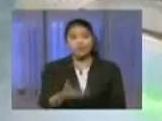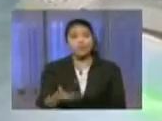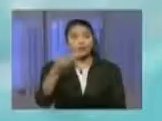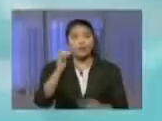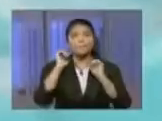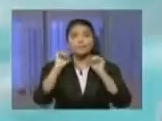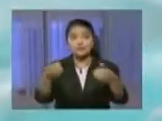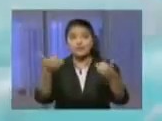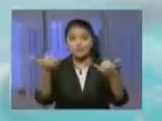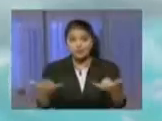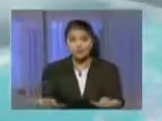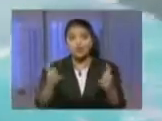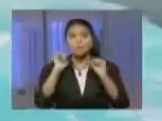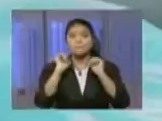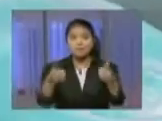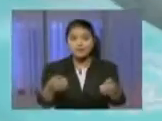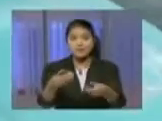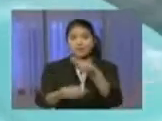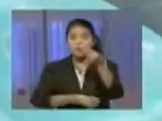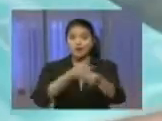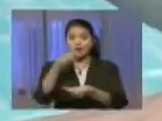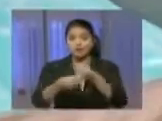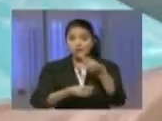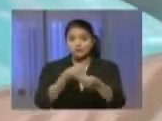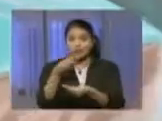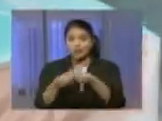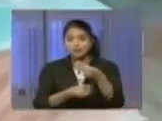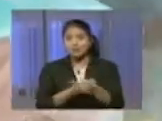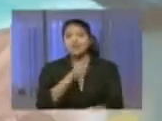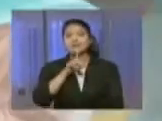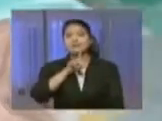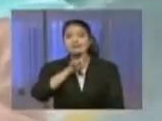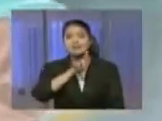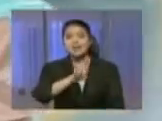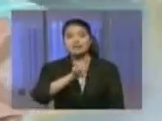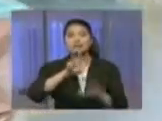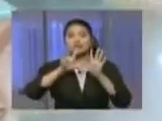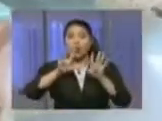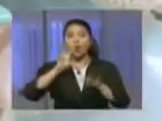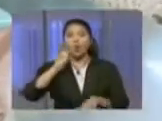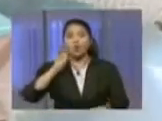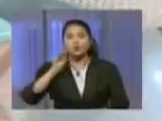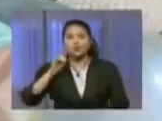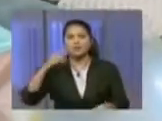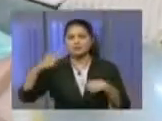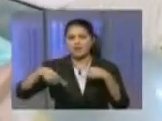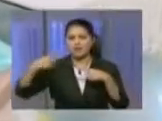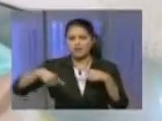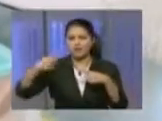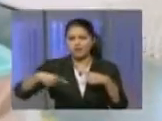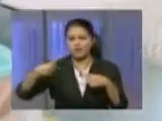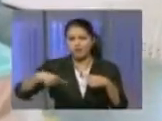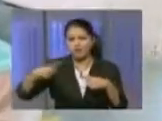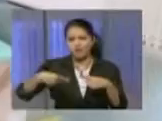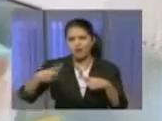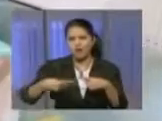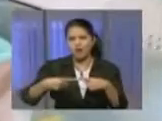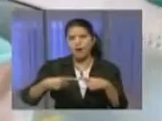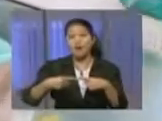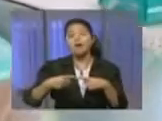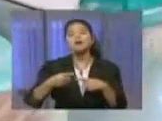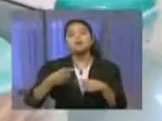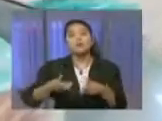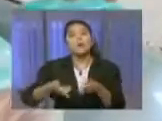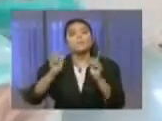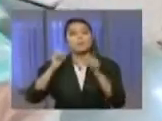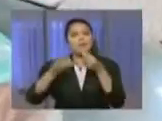iniciamos la fabricación de 180 bobinas de papel que nos va a permitir